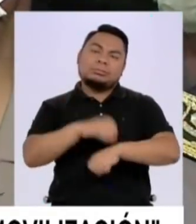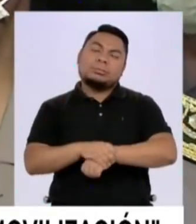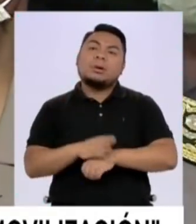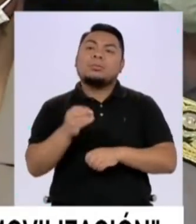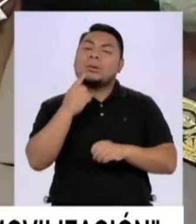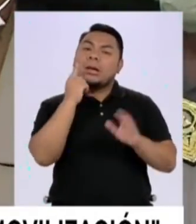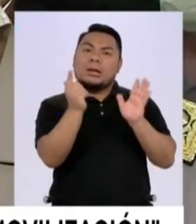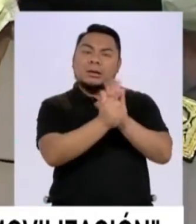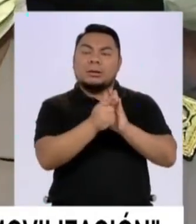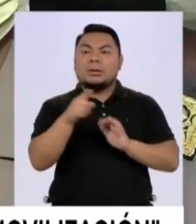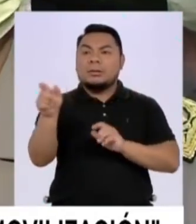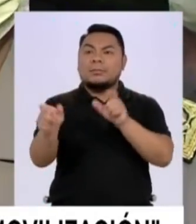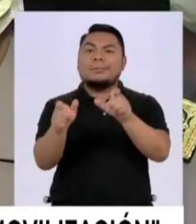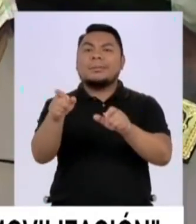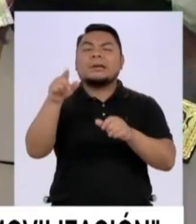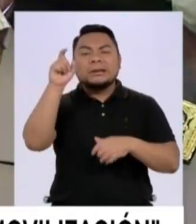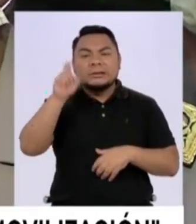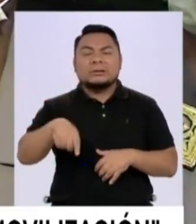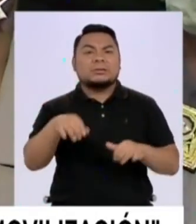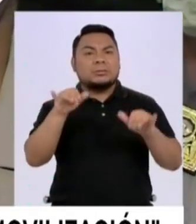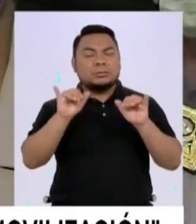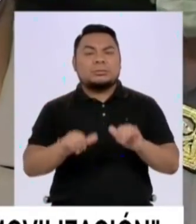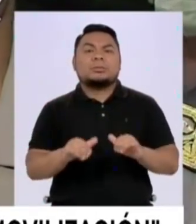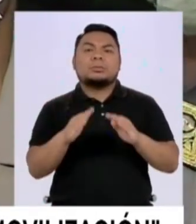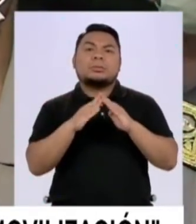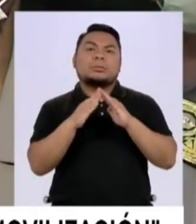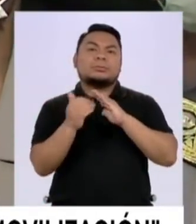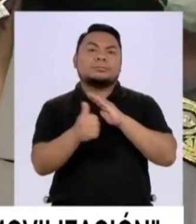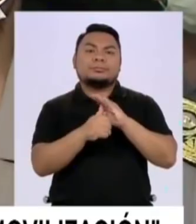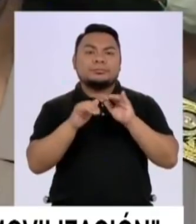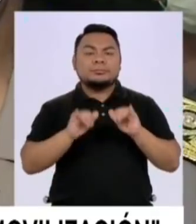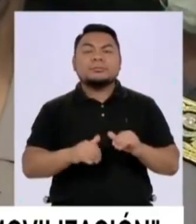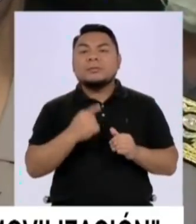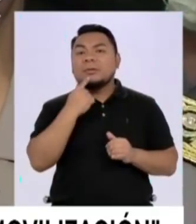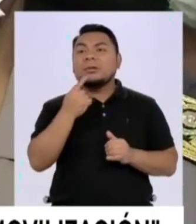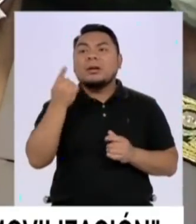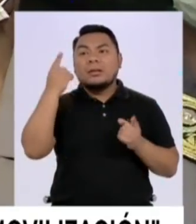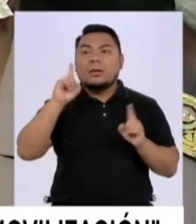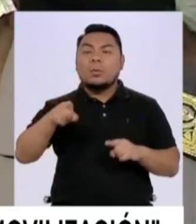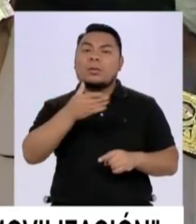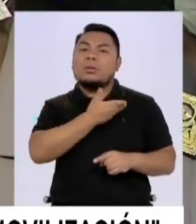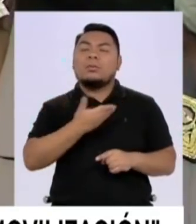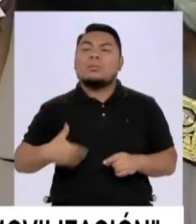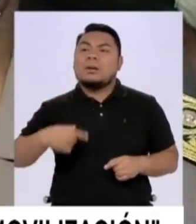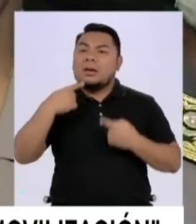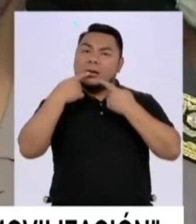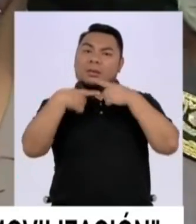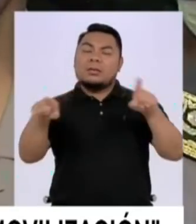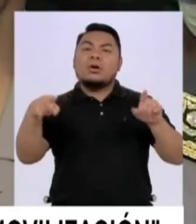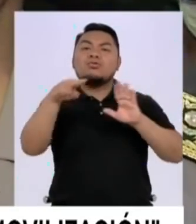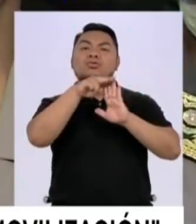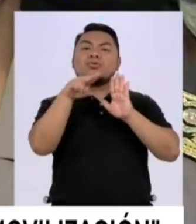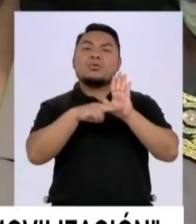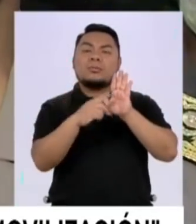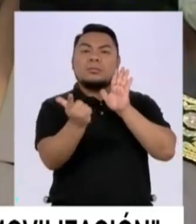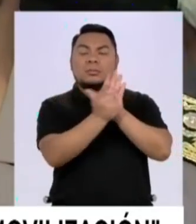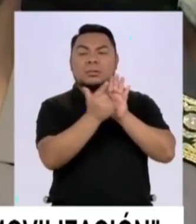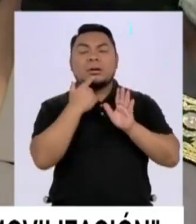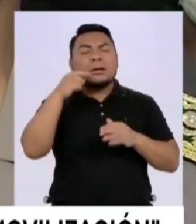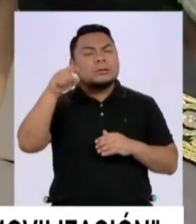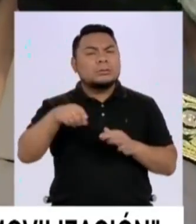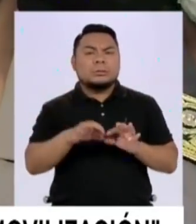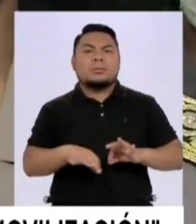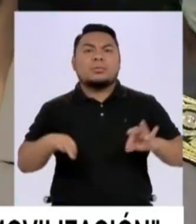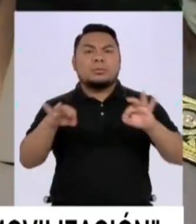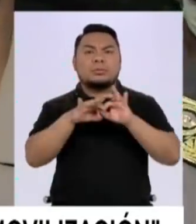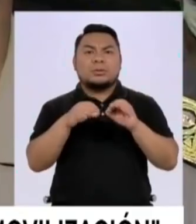garantizar que las personas guarden o estén en sus domicilios de acuerdo a lo que se ha diseñado en la norma. Es una necesidad no solamente de nuestro país, sino